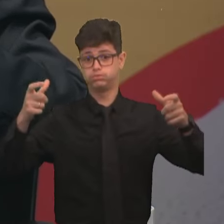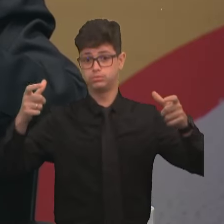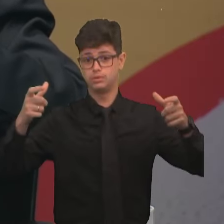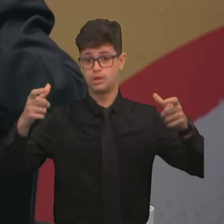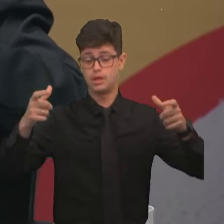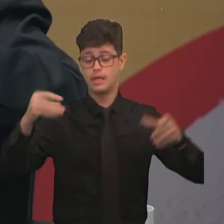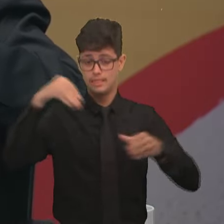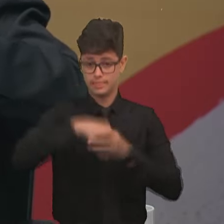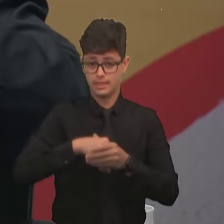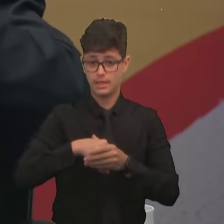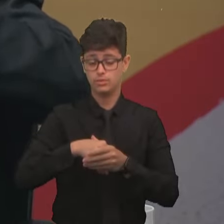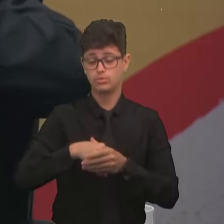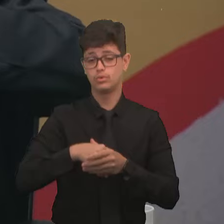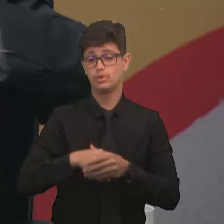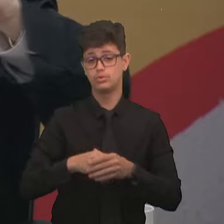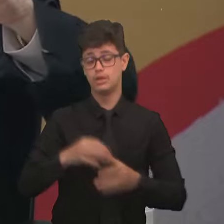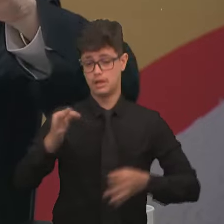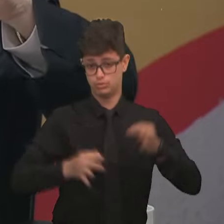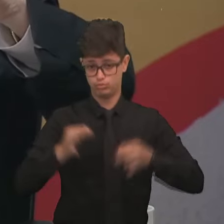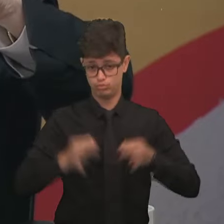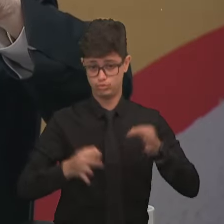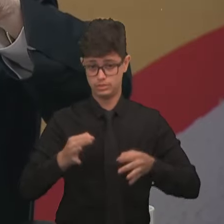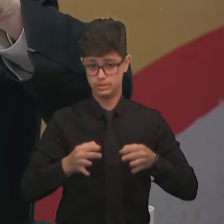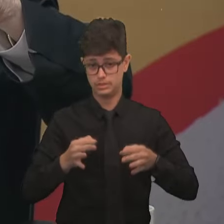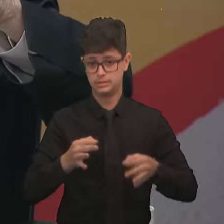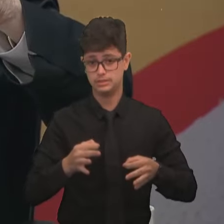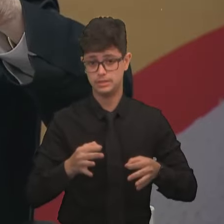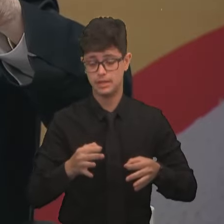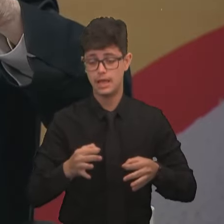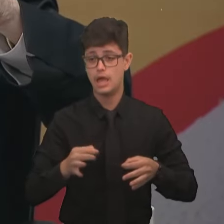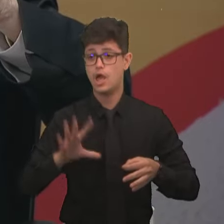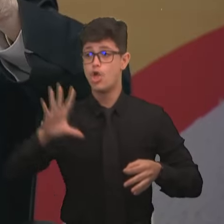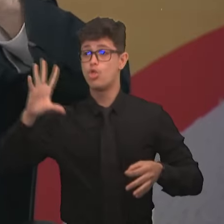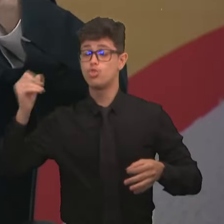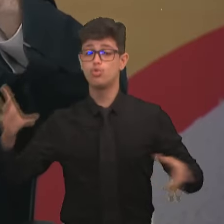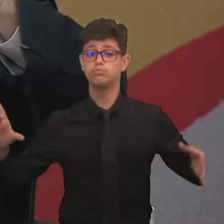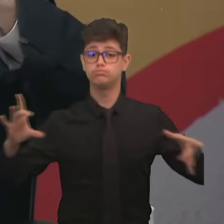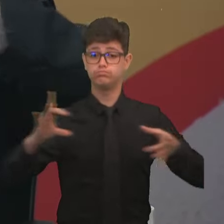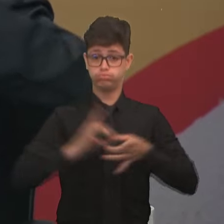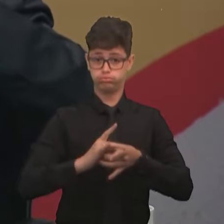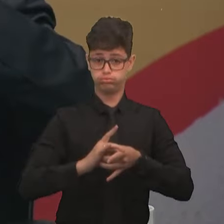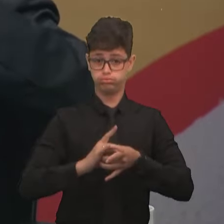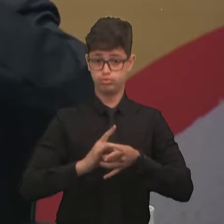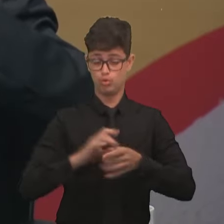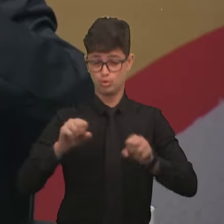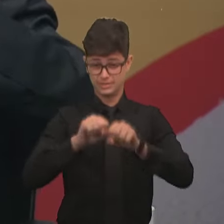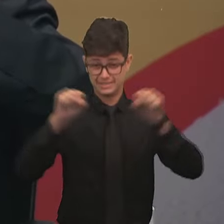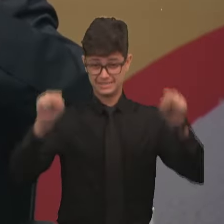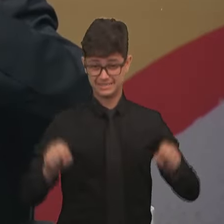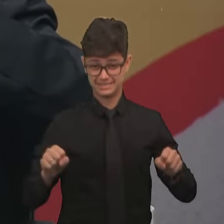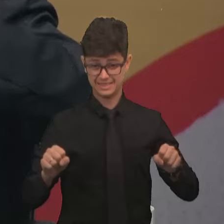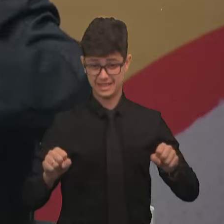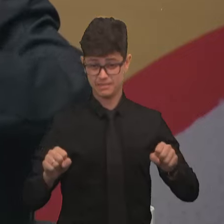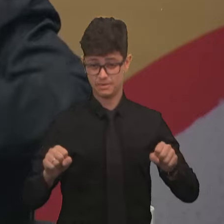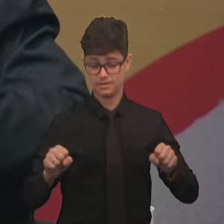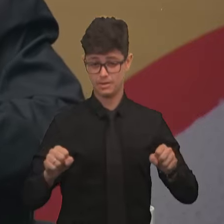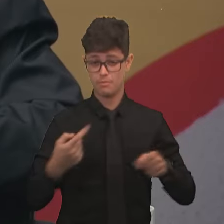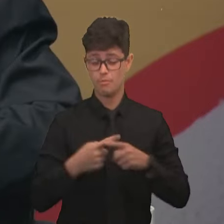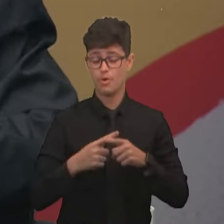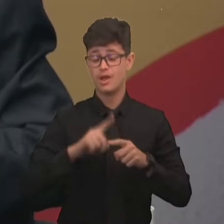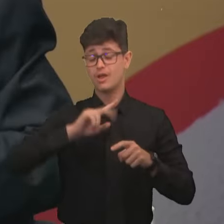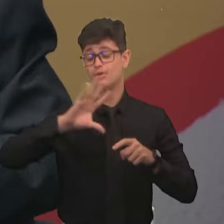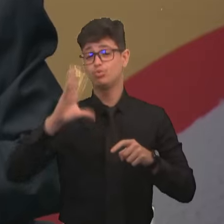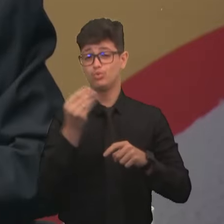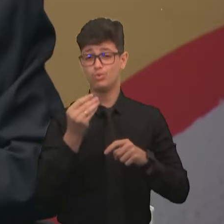plataforma digital en el Poder Judicial es la unificación de los sistemas. Por una circunstancia